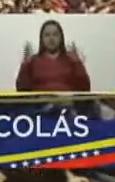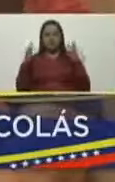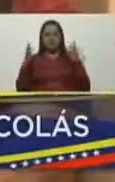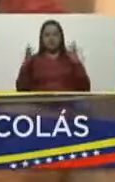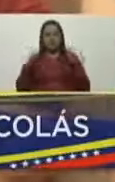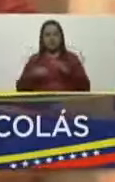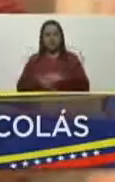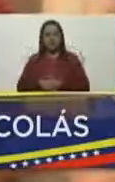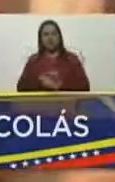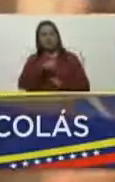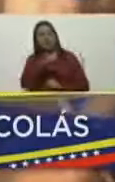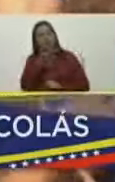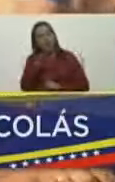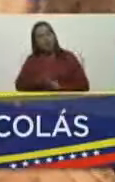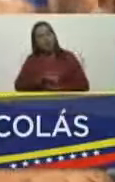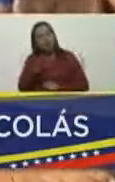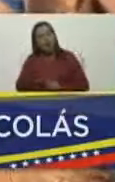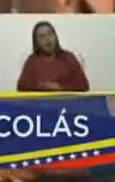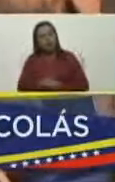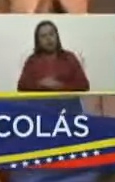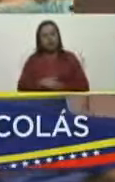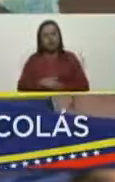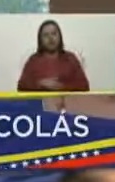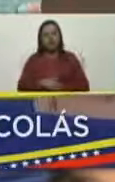Es muy importante,